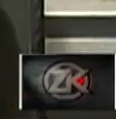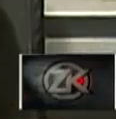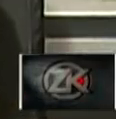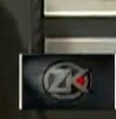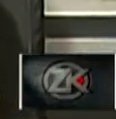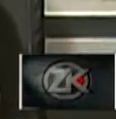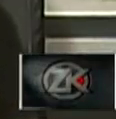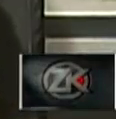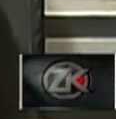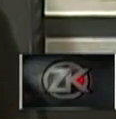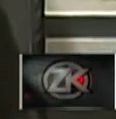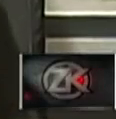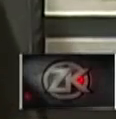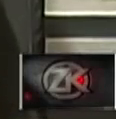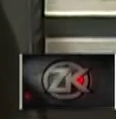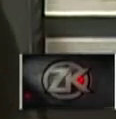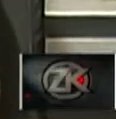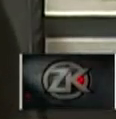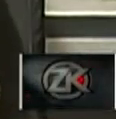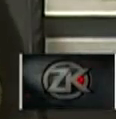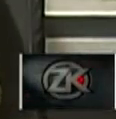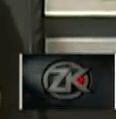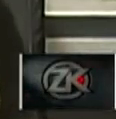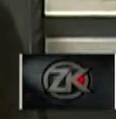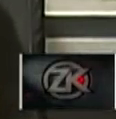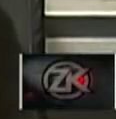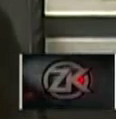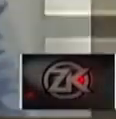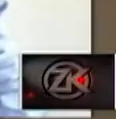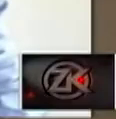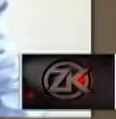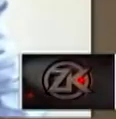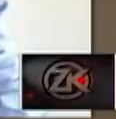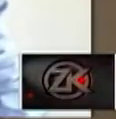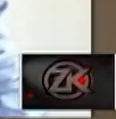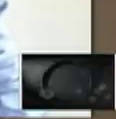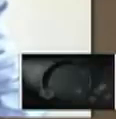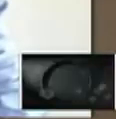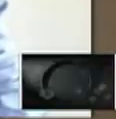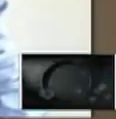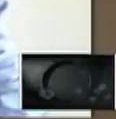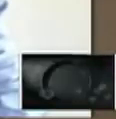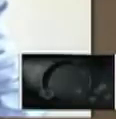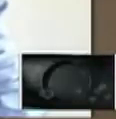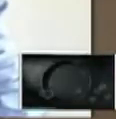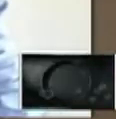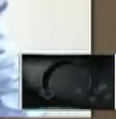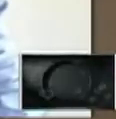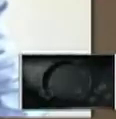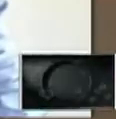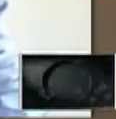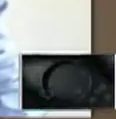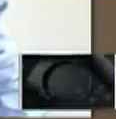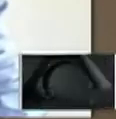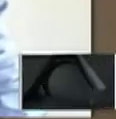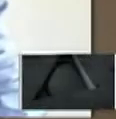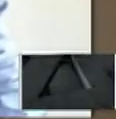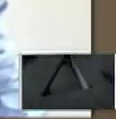última etapa de esta aerolínea. Por ahí tenemos ya la fotografía, tenemos otra noticia más. Vamos a hablar de esto,